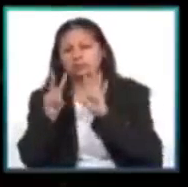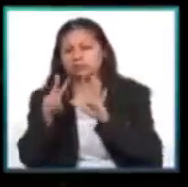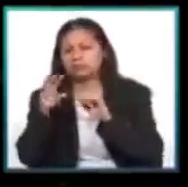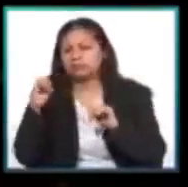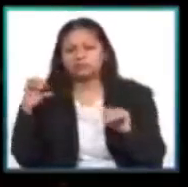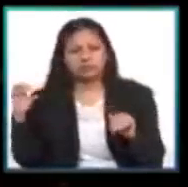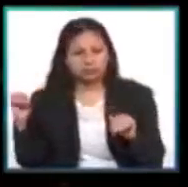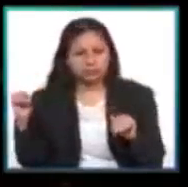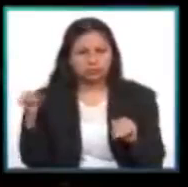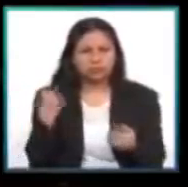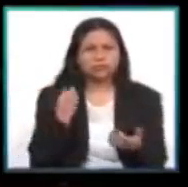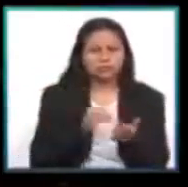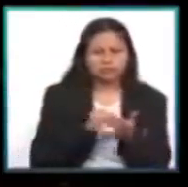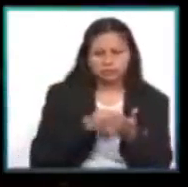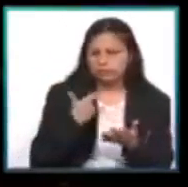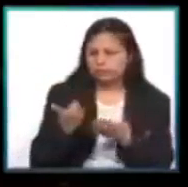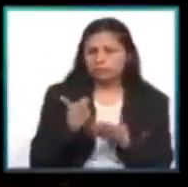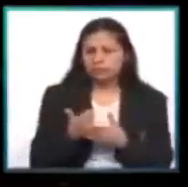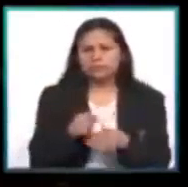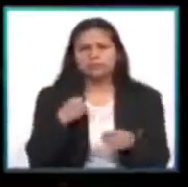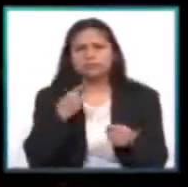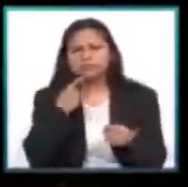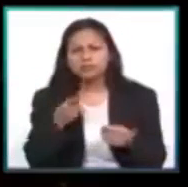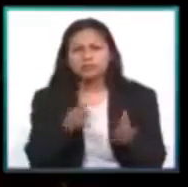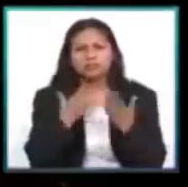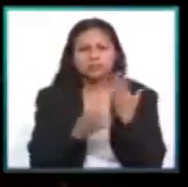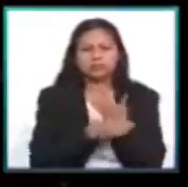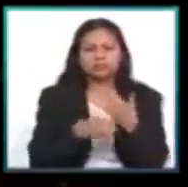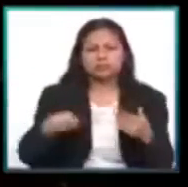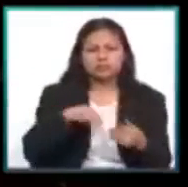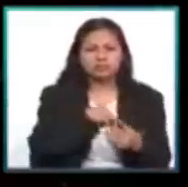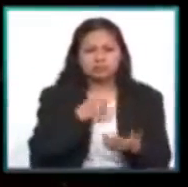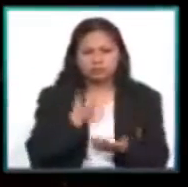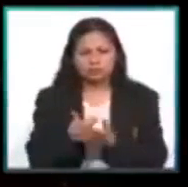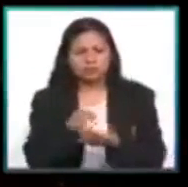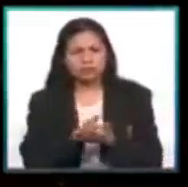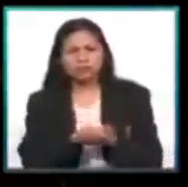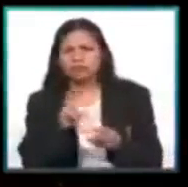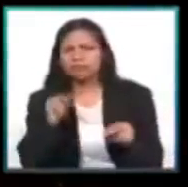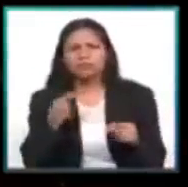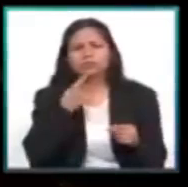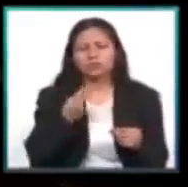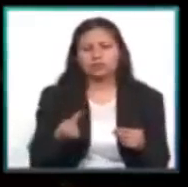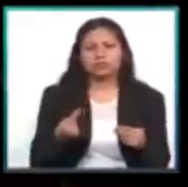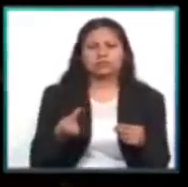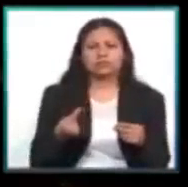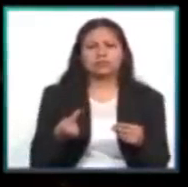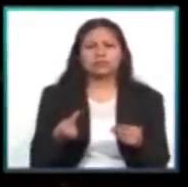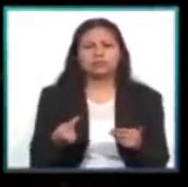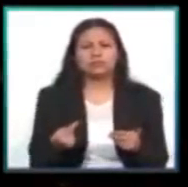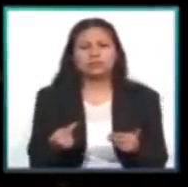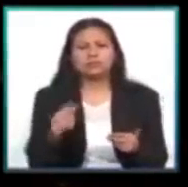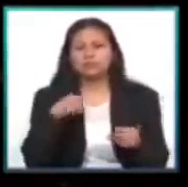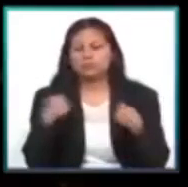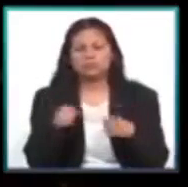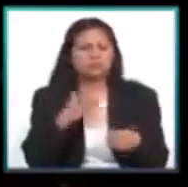99.700 millones de quetzales que van a quedar en manos de un ministro de finanzas que todavía se da el lujo de decir que